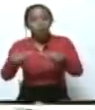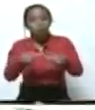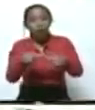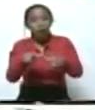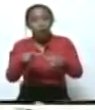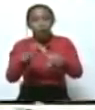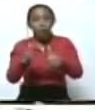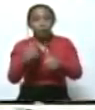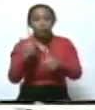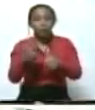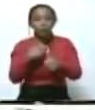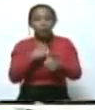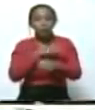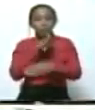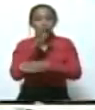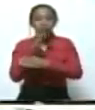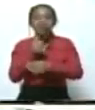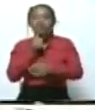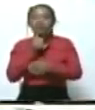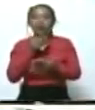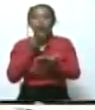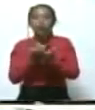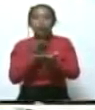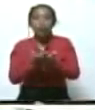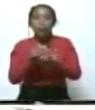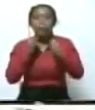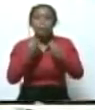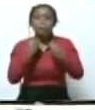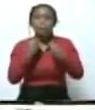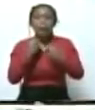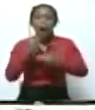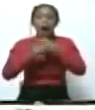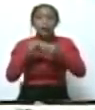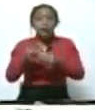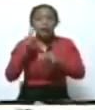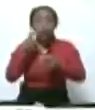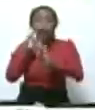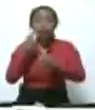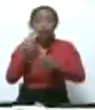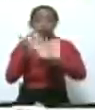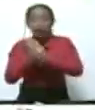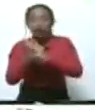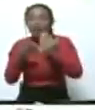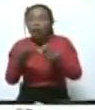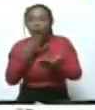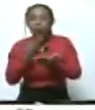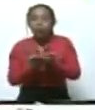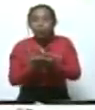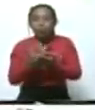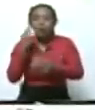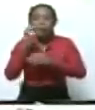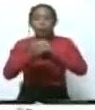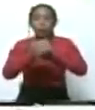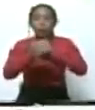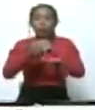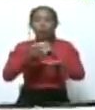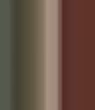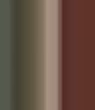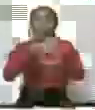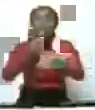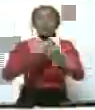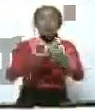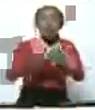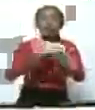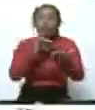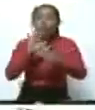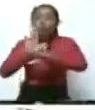origen. ¿A quién los propuso? ¿Para qué? Para rendirle cuenta a quien los propuso. Y quien los haya propuesto, informado